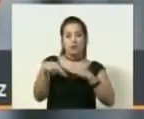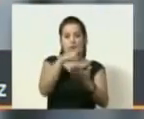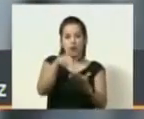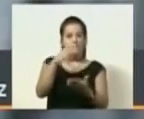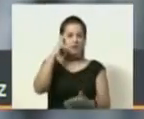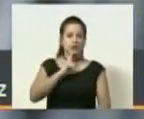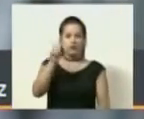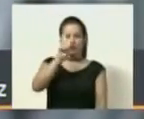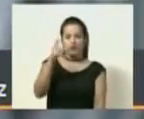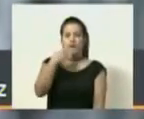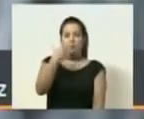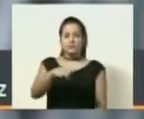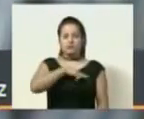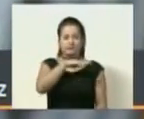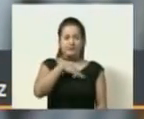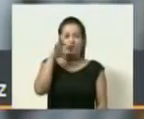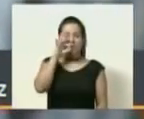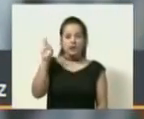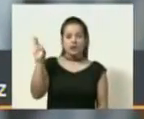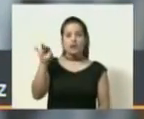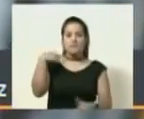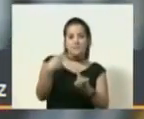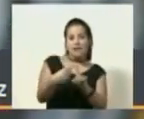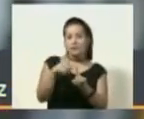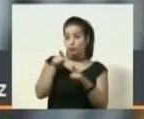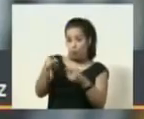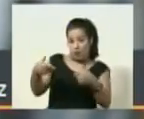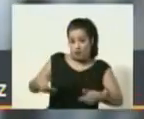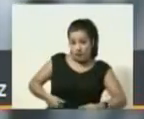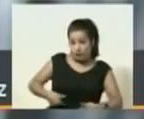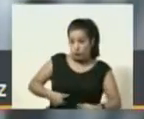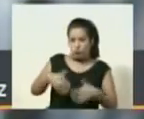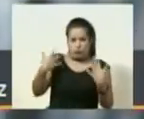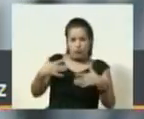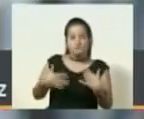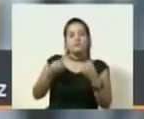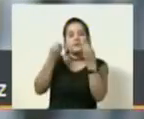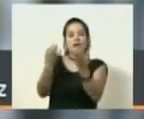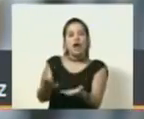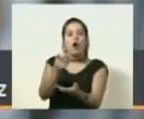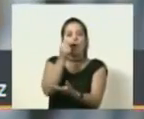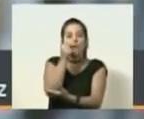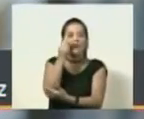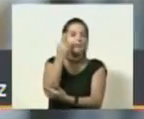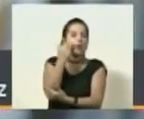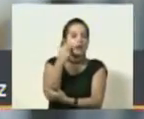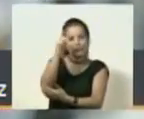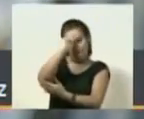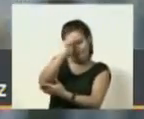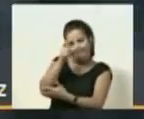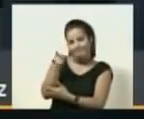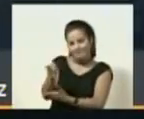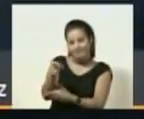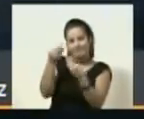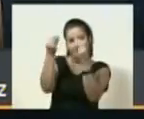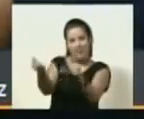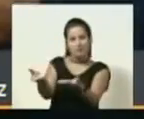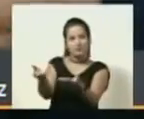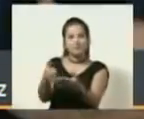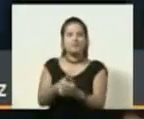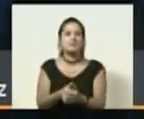Misión Rivas. Y a tu esfuerzo, a Winderson Jr. Díaz Matamoros.